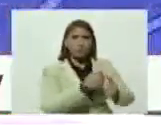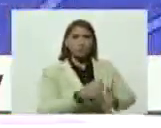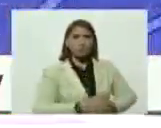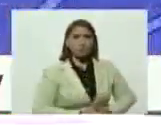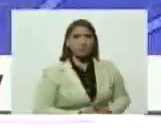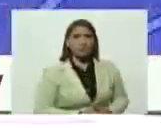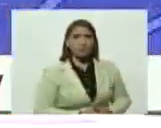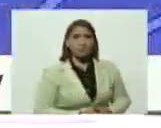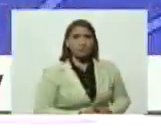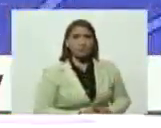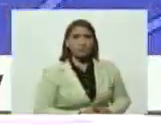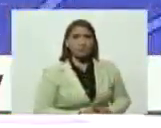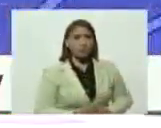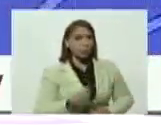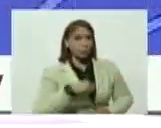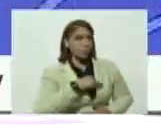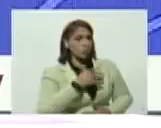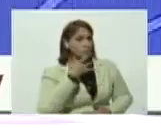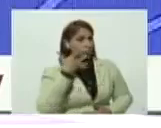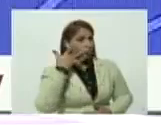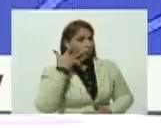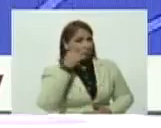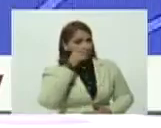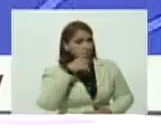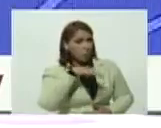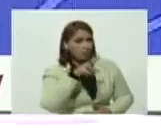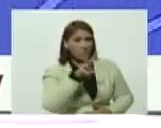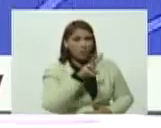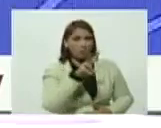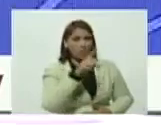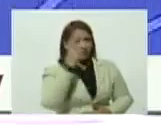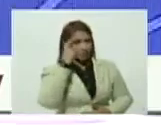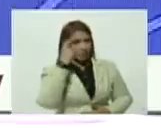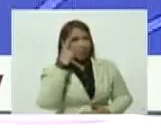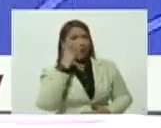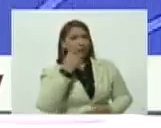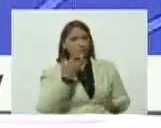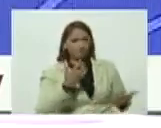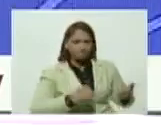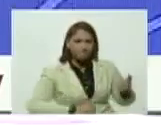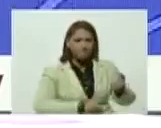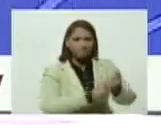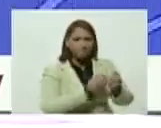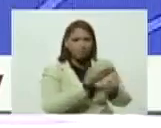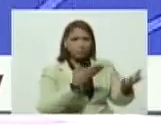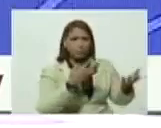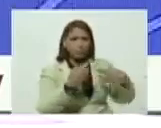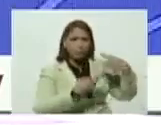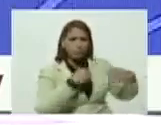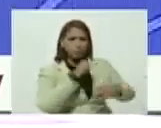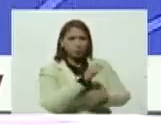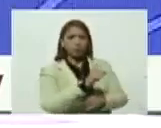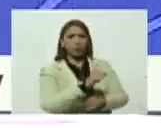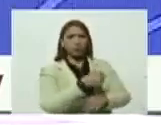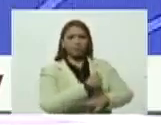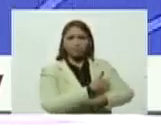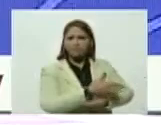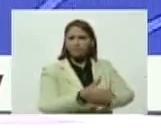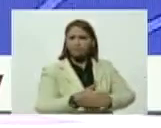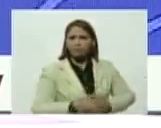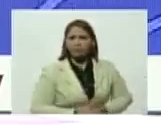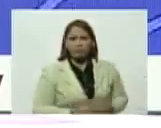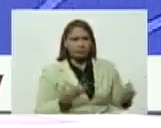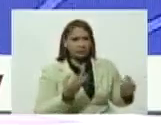y todo nuestro orgullo. El pueblo de Venezuela sabe que cuentan con ustedes y la revolución para rato estará